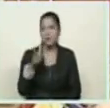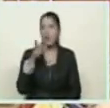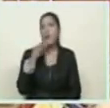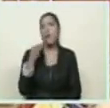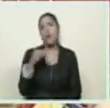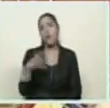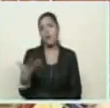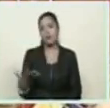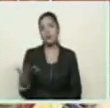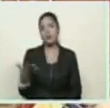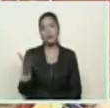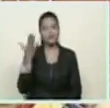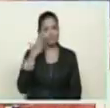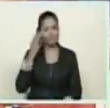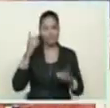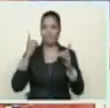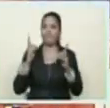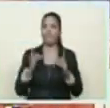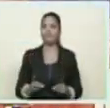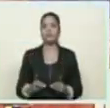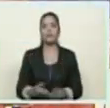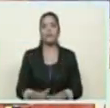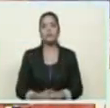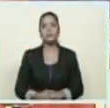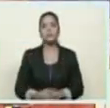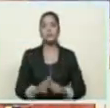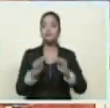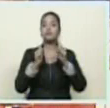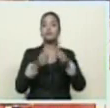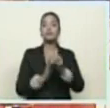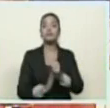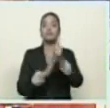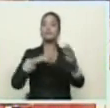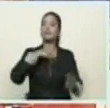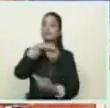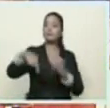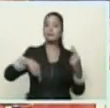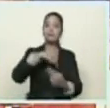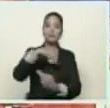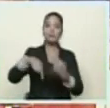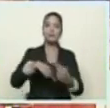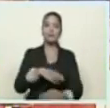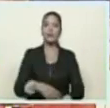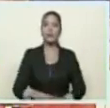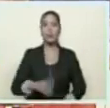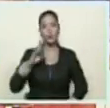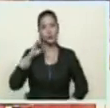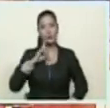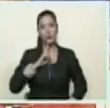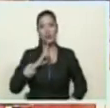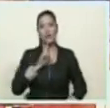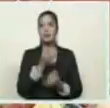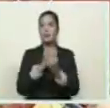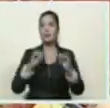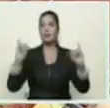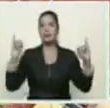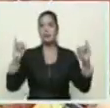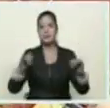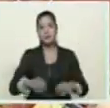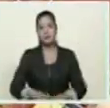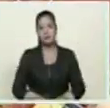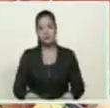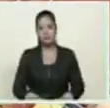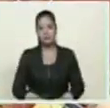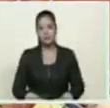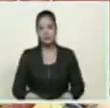que se había decidido a encabezar una revolución bolivariana de independencia